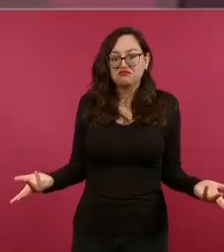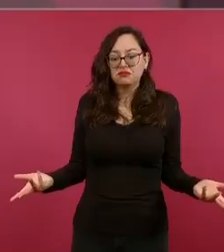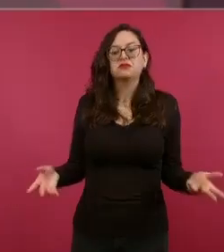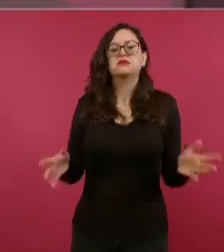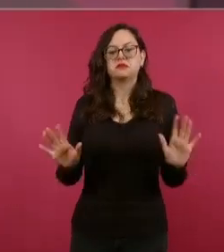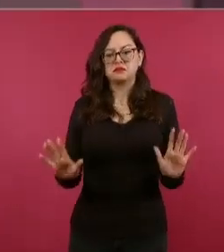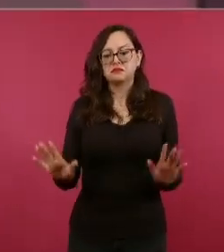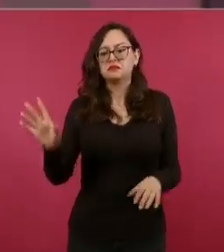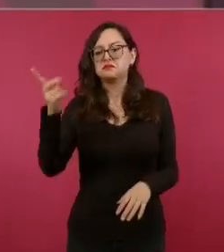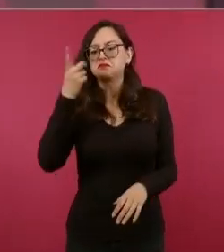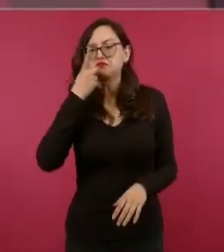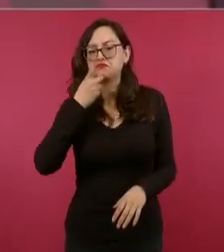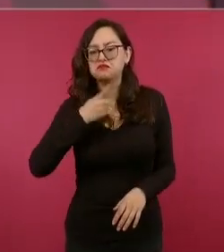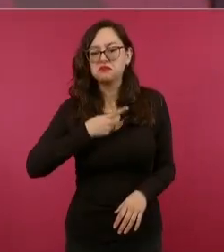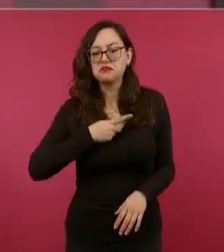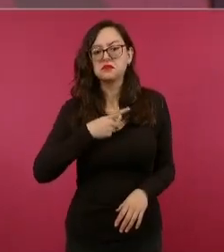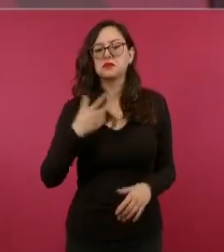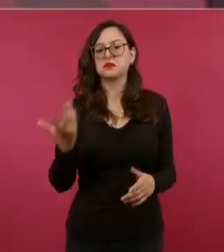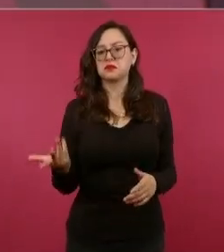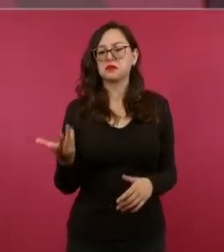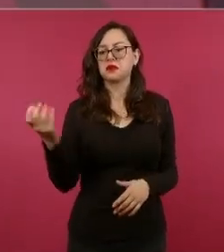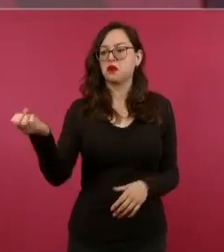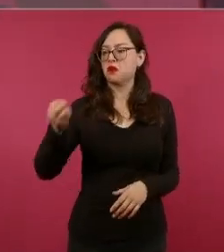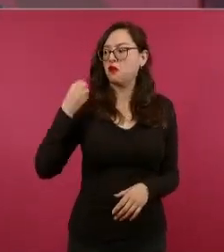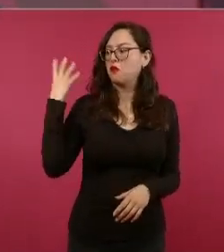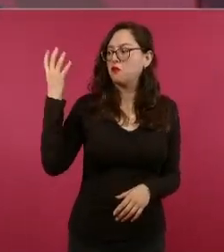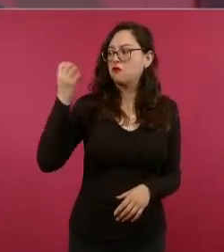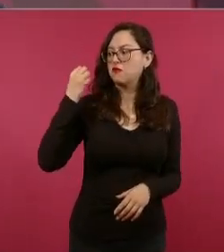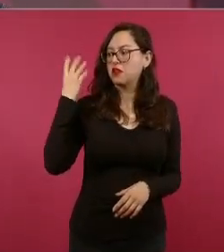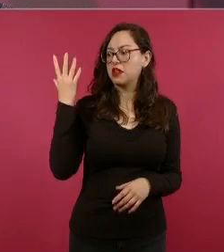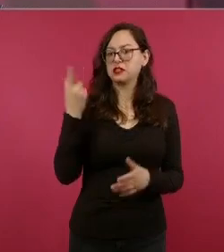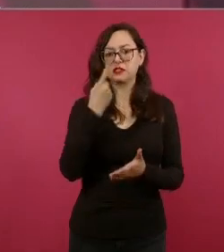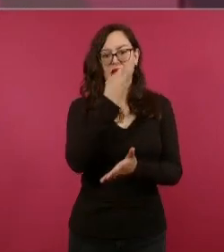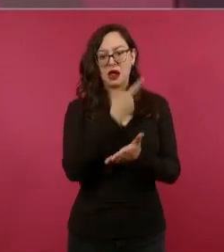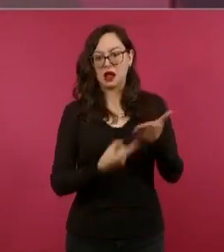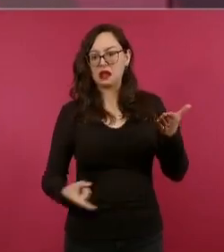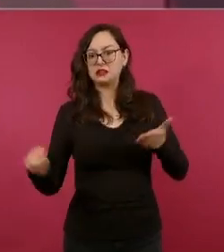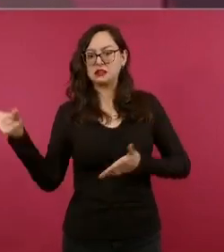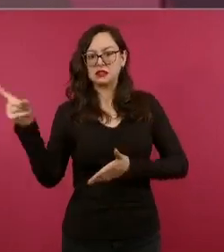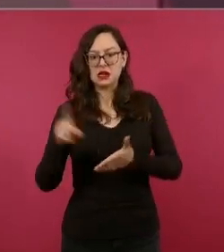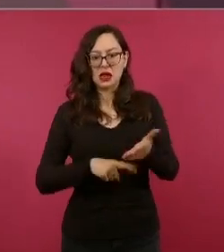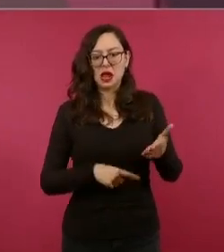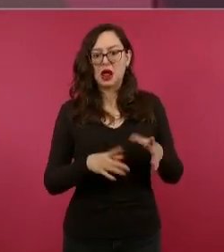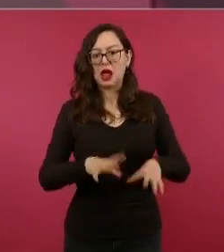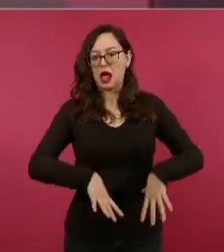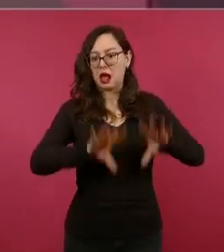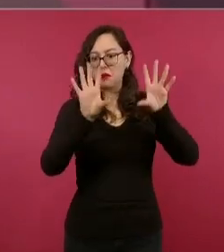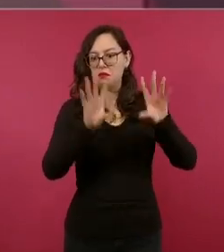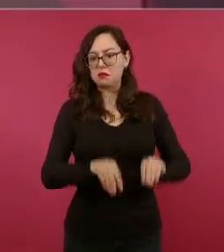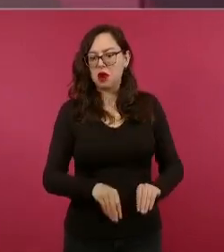quitarlas, no es censura. Ellos mismos ya resolvieron